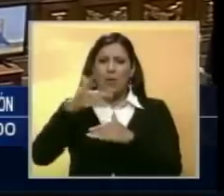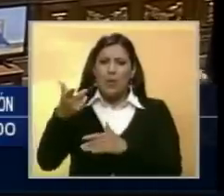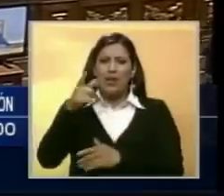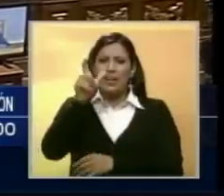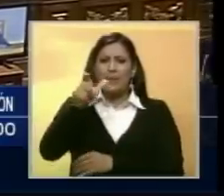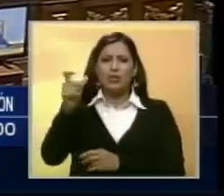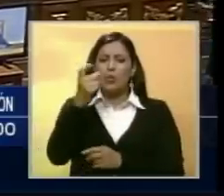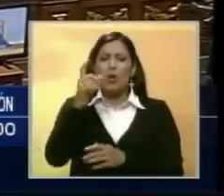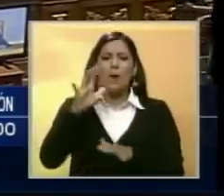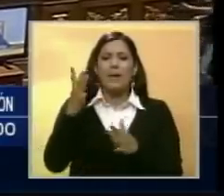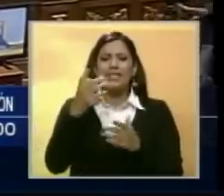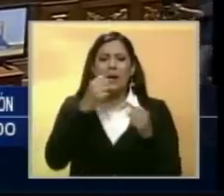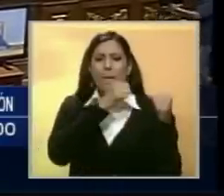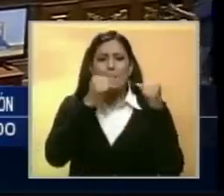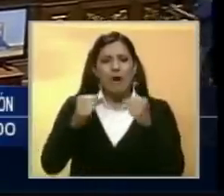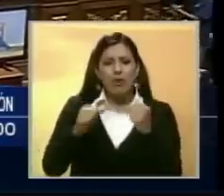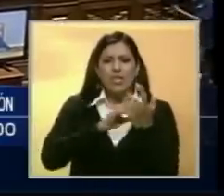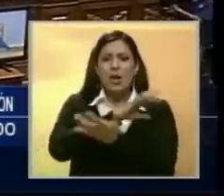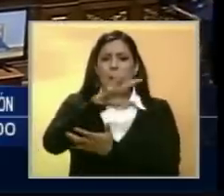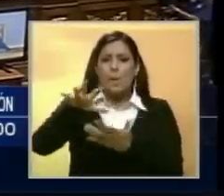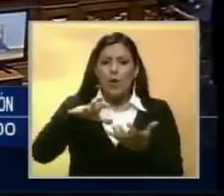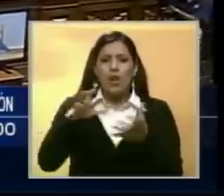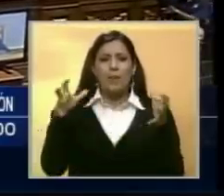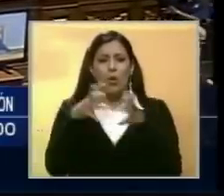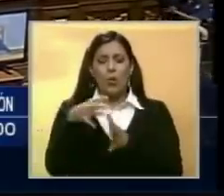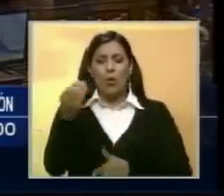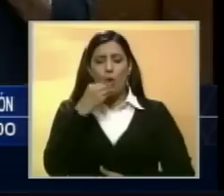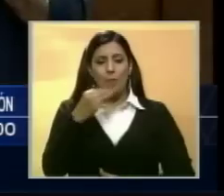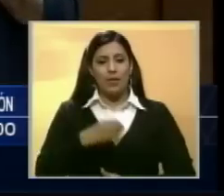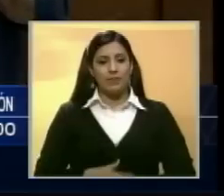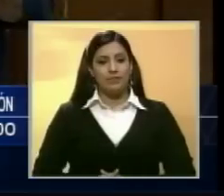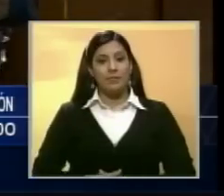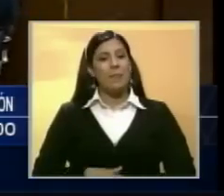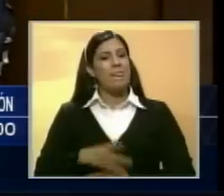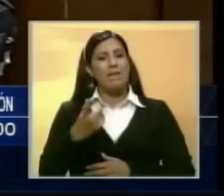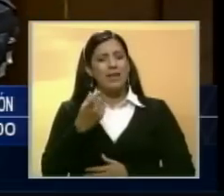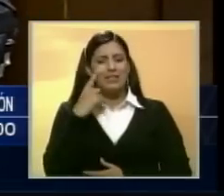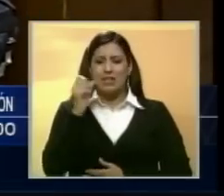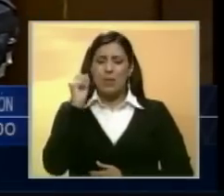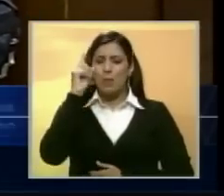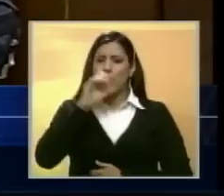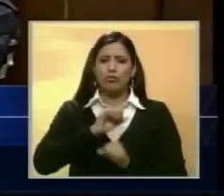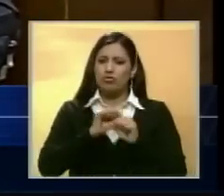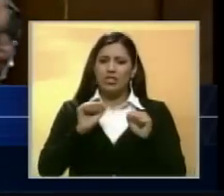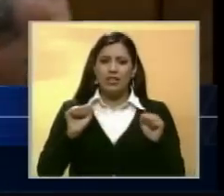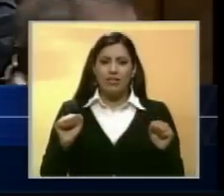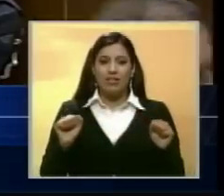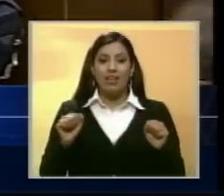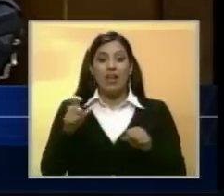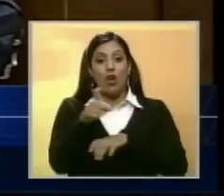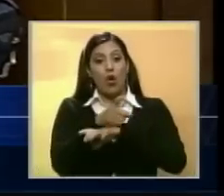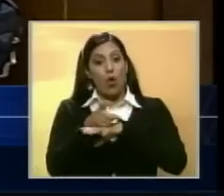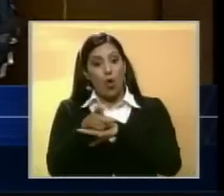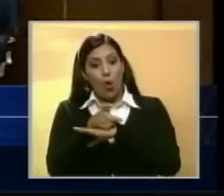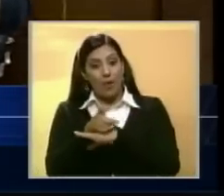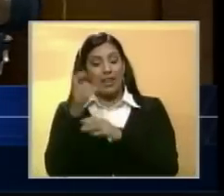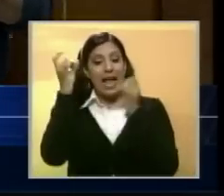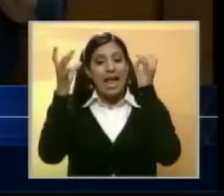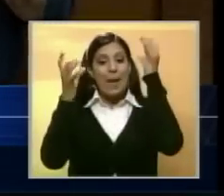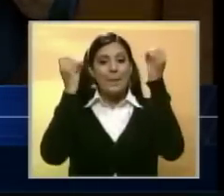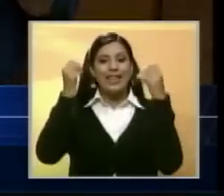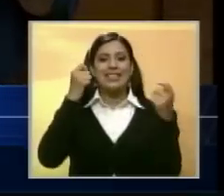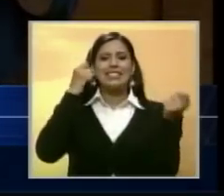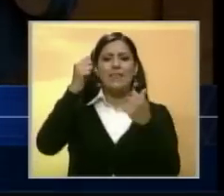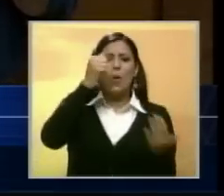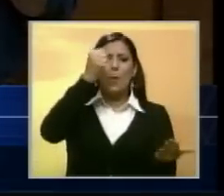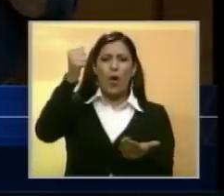esto solo intensifica la crisis en el sector alimentación. Y lo que es increíble es que el gobierno inventa este